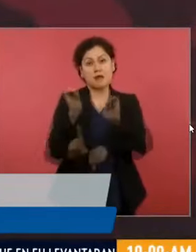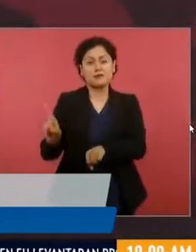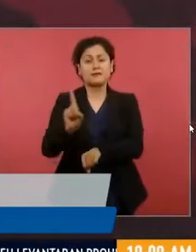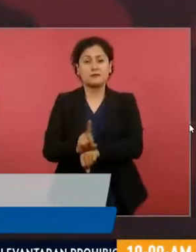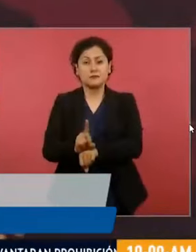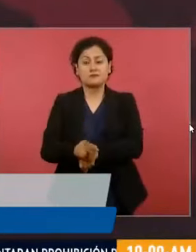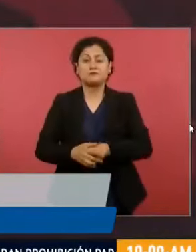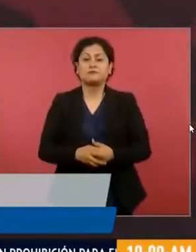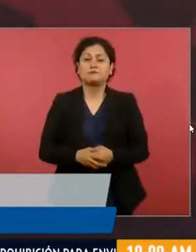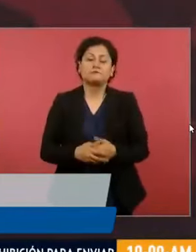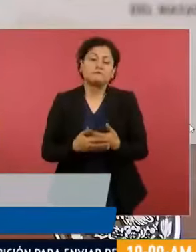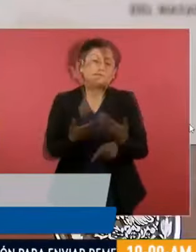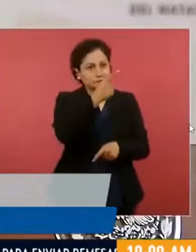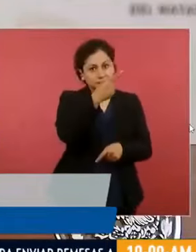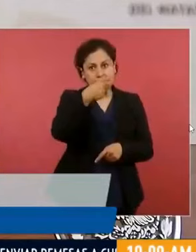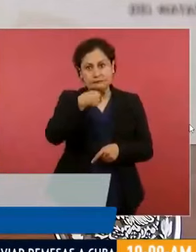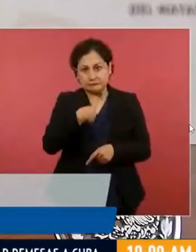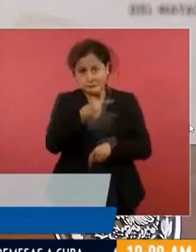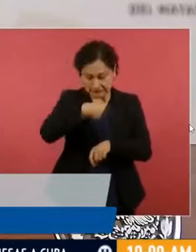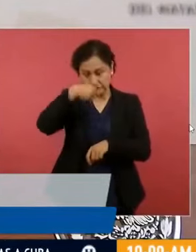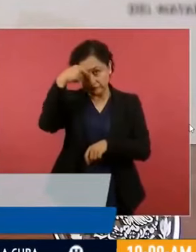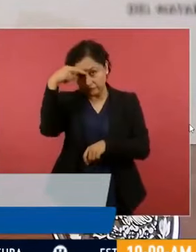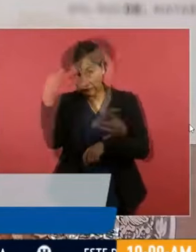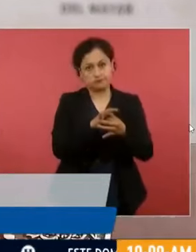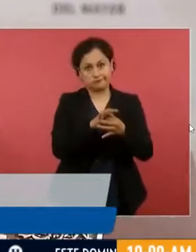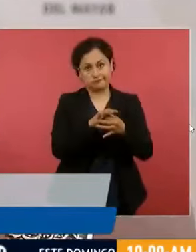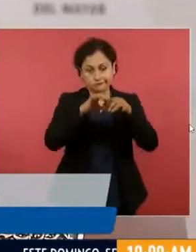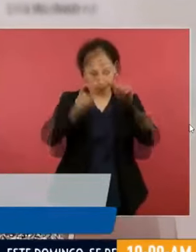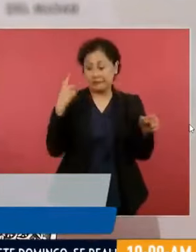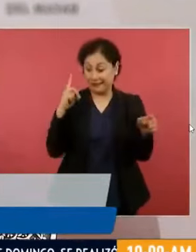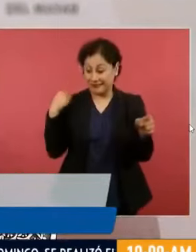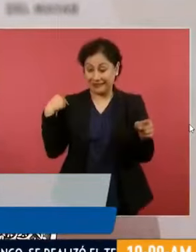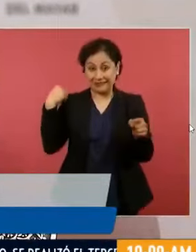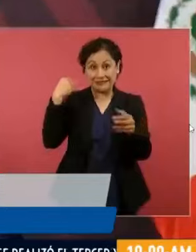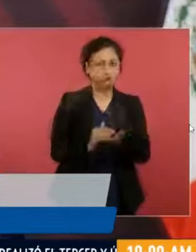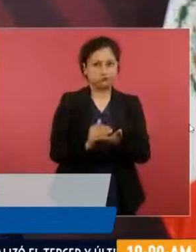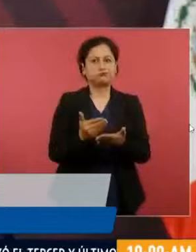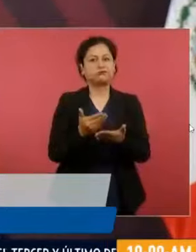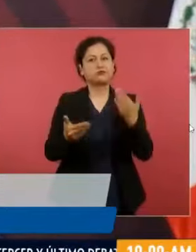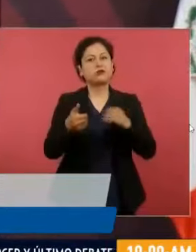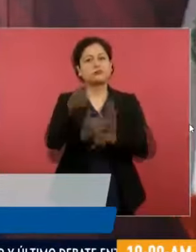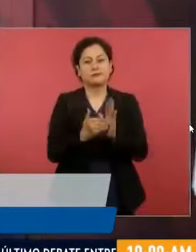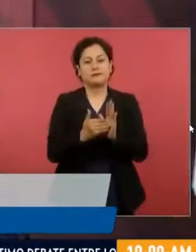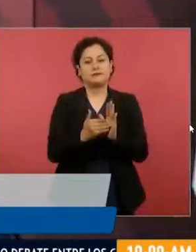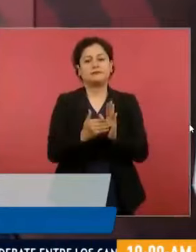y hicimos un esfuerzo conjunto y se redujo en promedio a 6.000, una